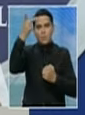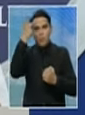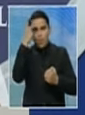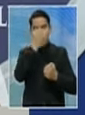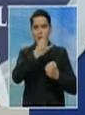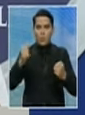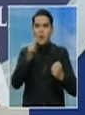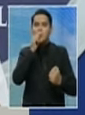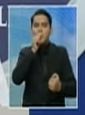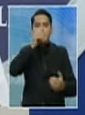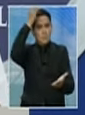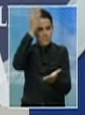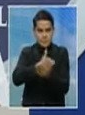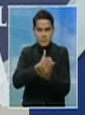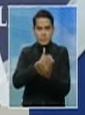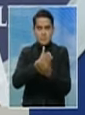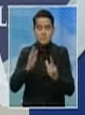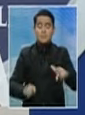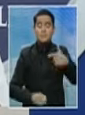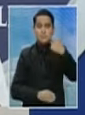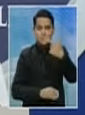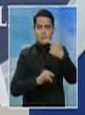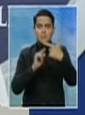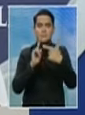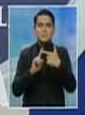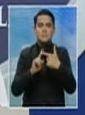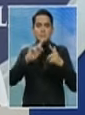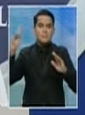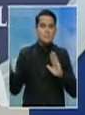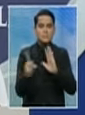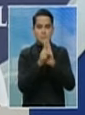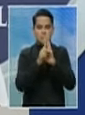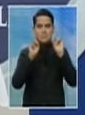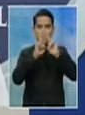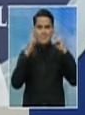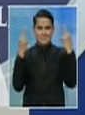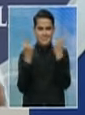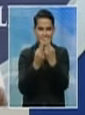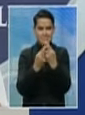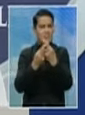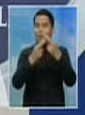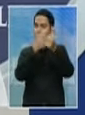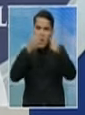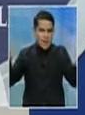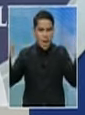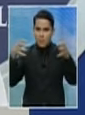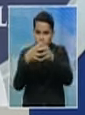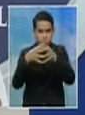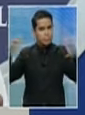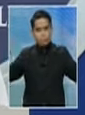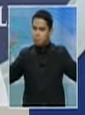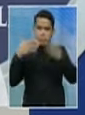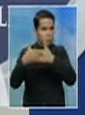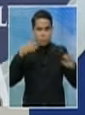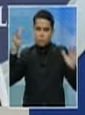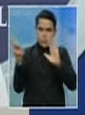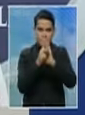el tiempo de excepción. 2. Se prohíben eventos de todo tipo y número de personas.